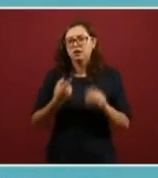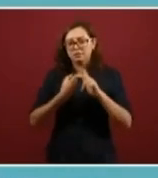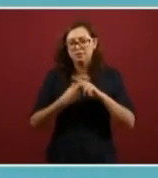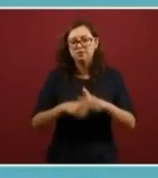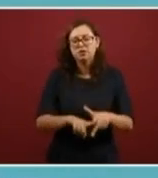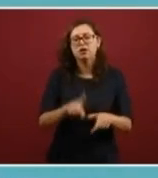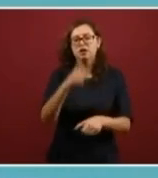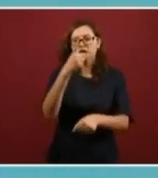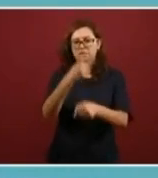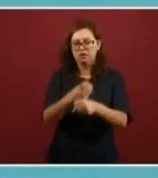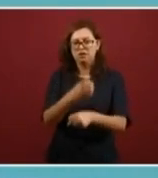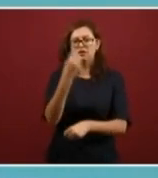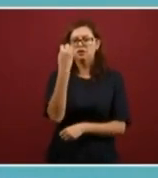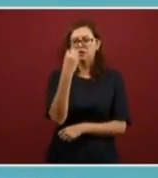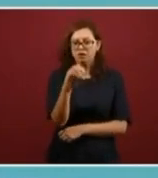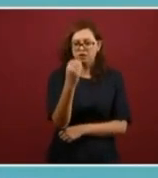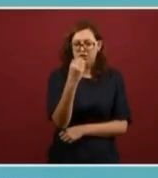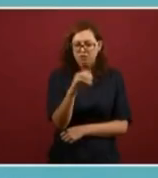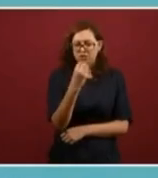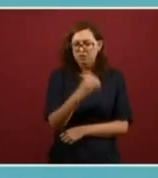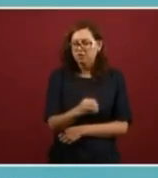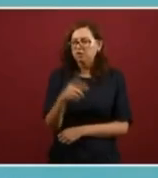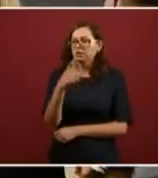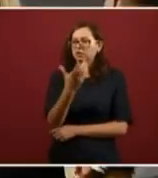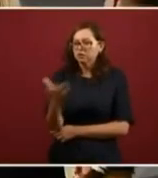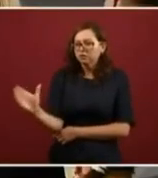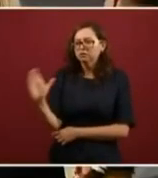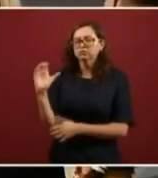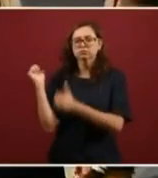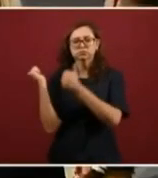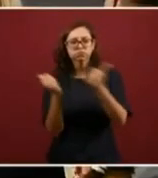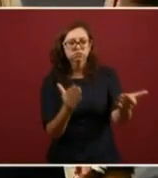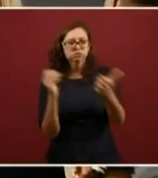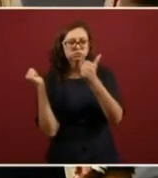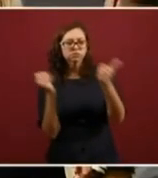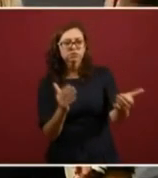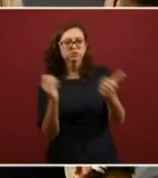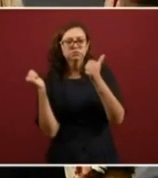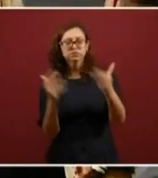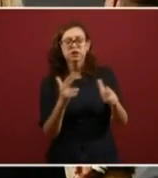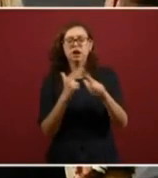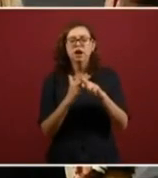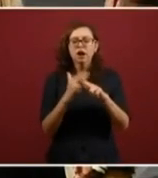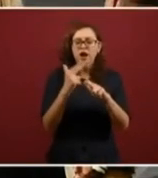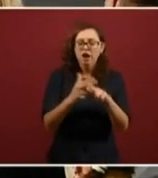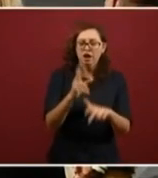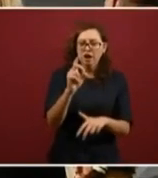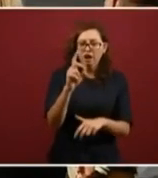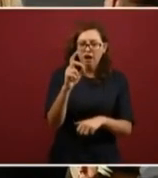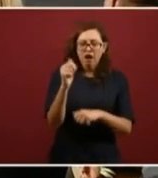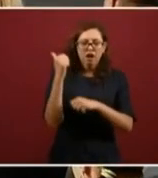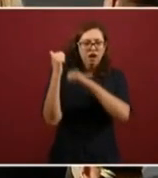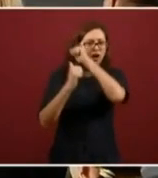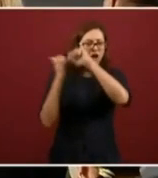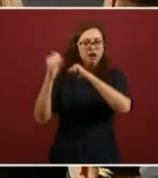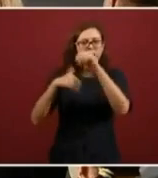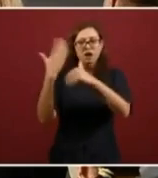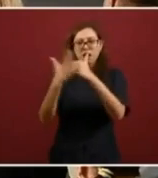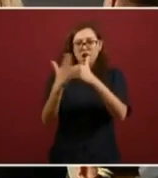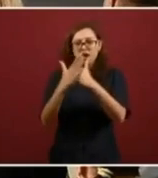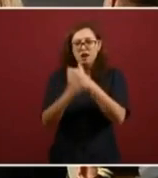y estarán abiertas recibiendo las cosechas hasta el día 30 de abril. Y lo último que me